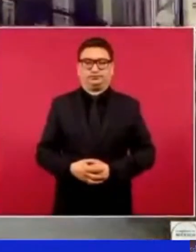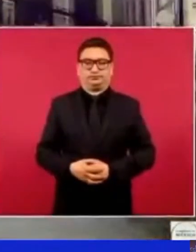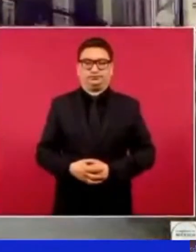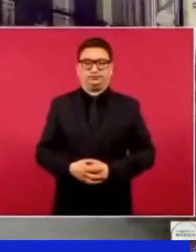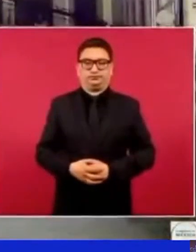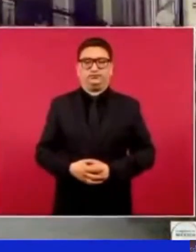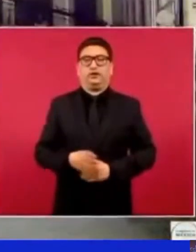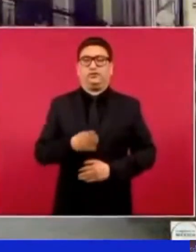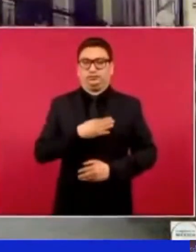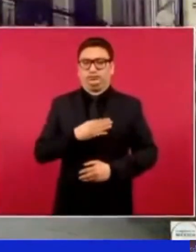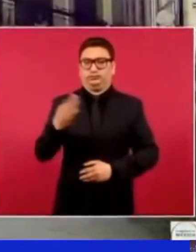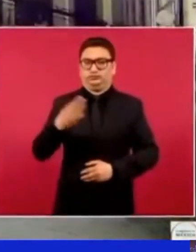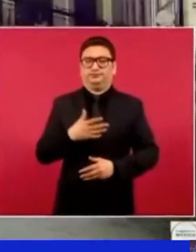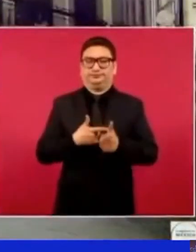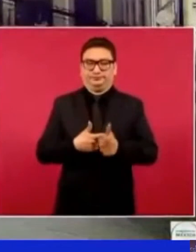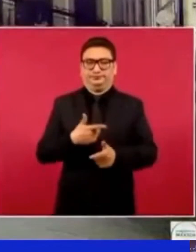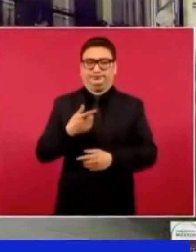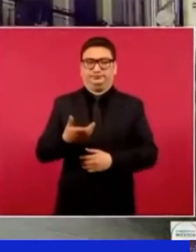Bueno, vámonos.